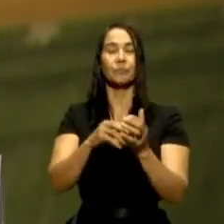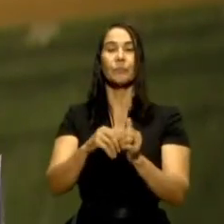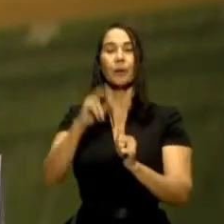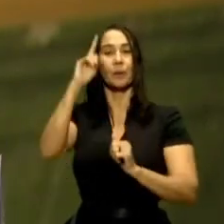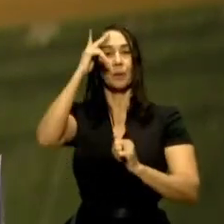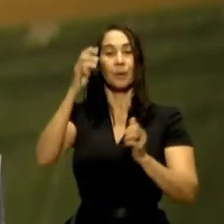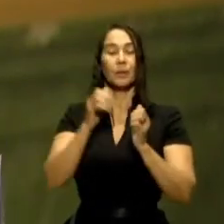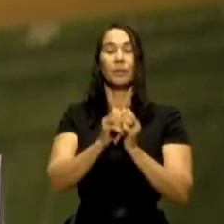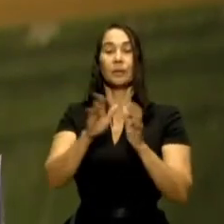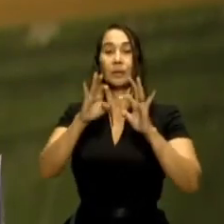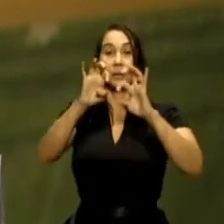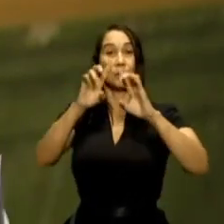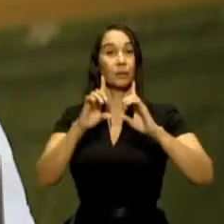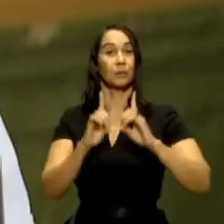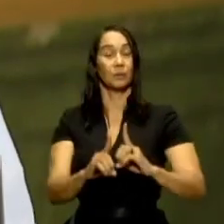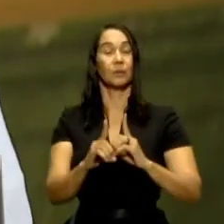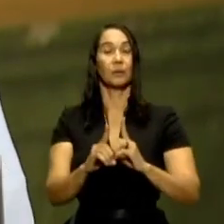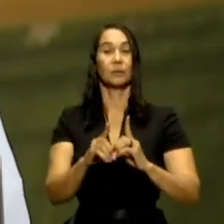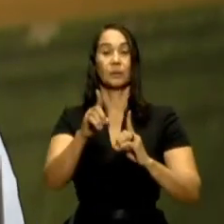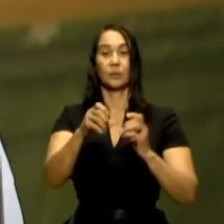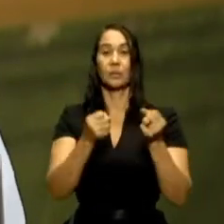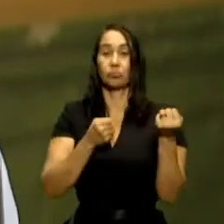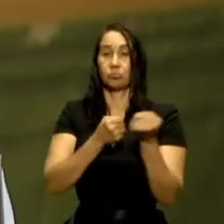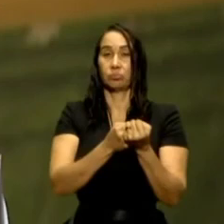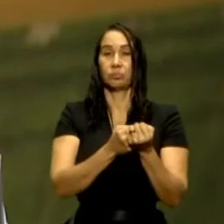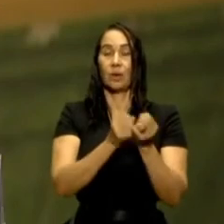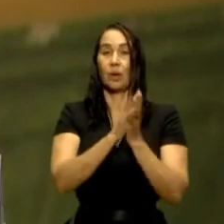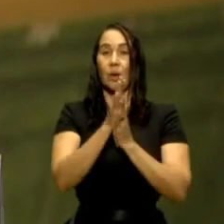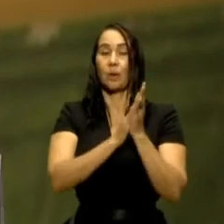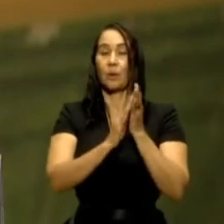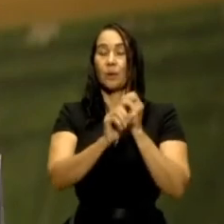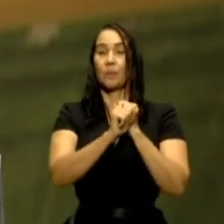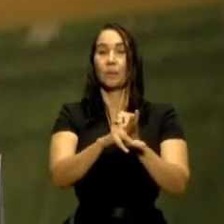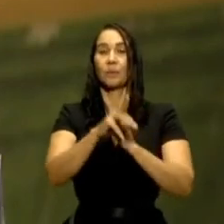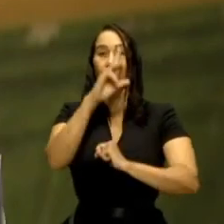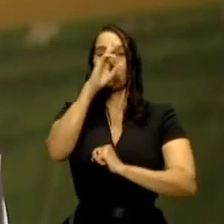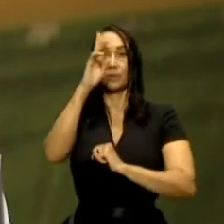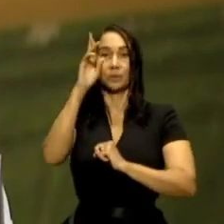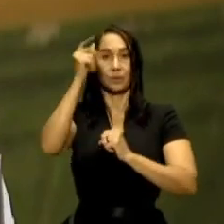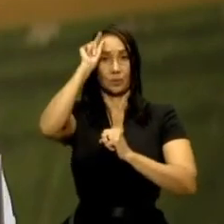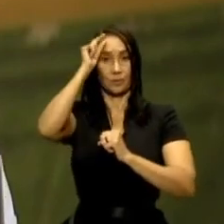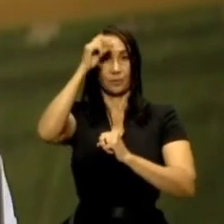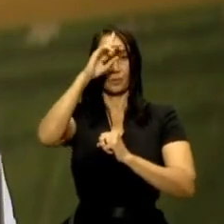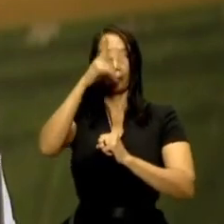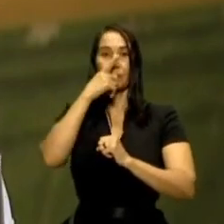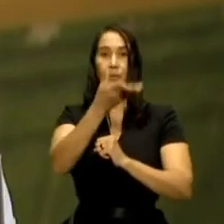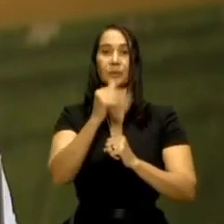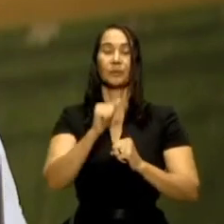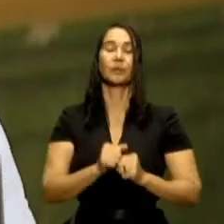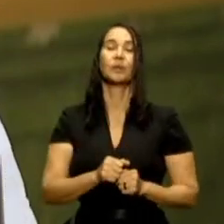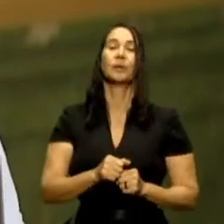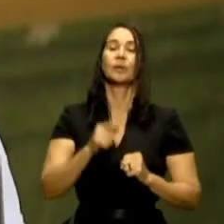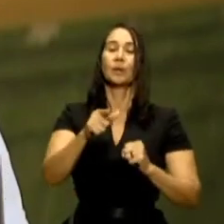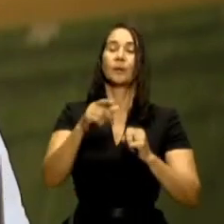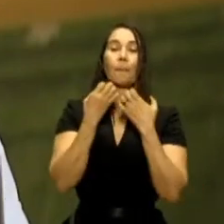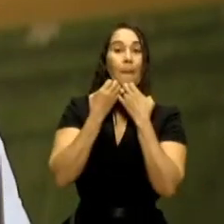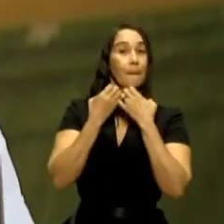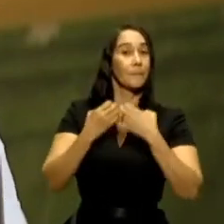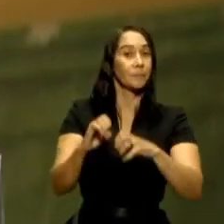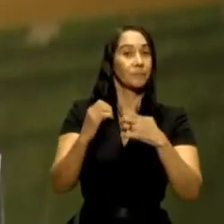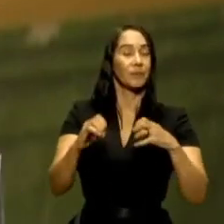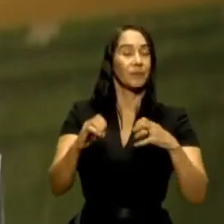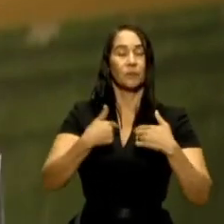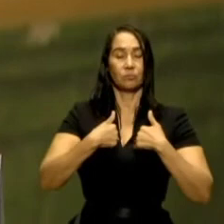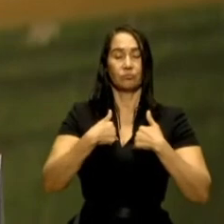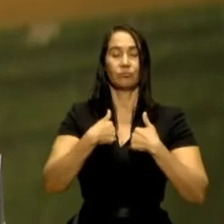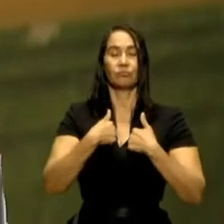políticas en materia de educación que está impulsando el gobierno dominicano. De manera que el esfuerzo, y